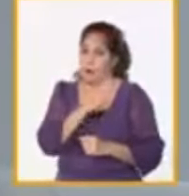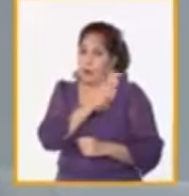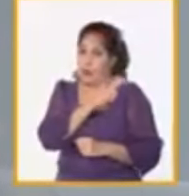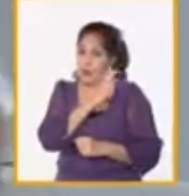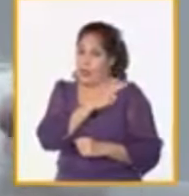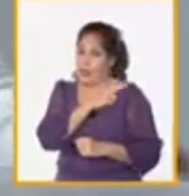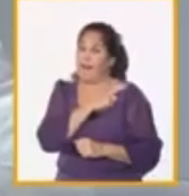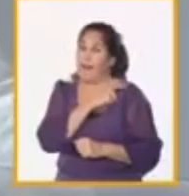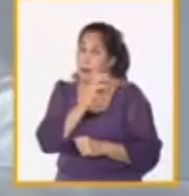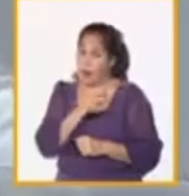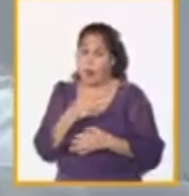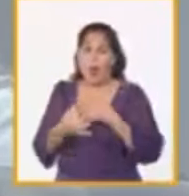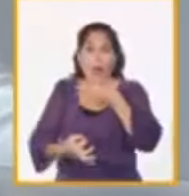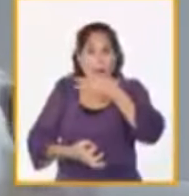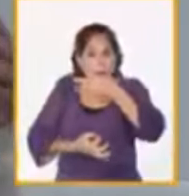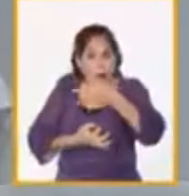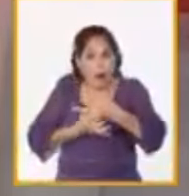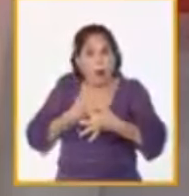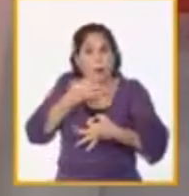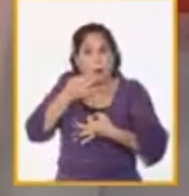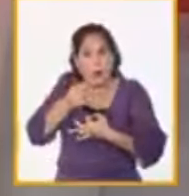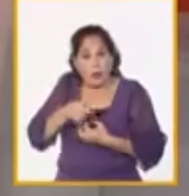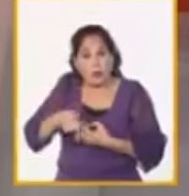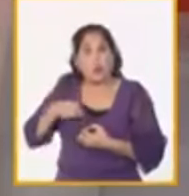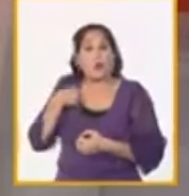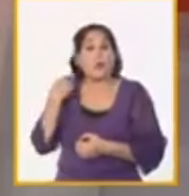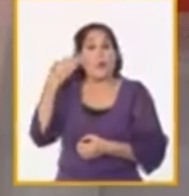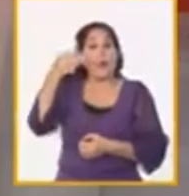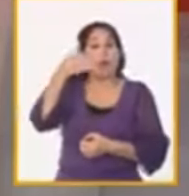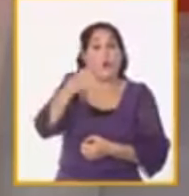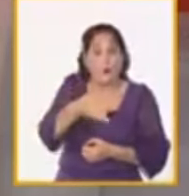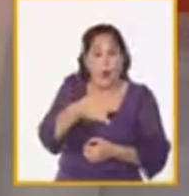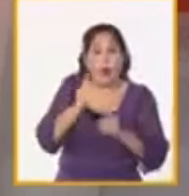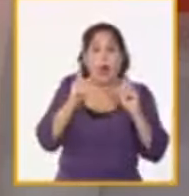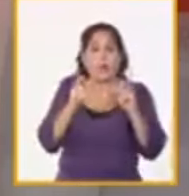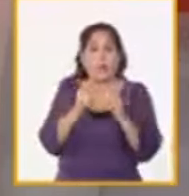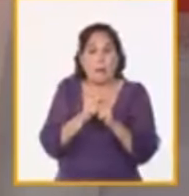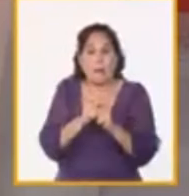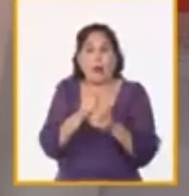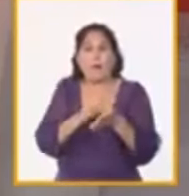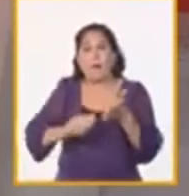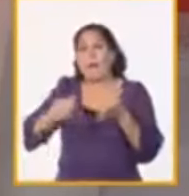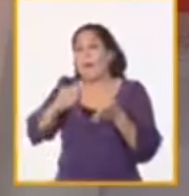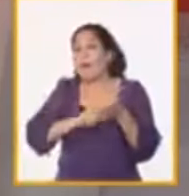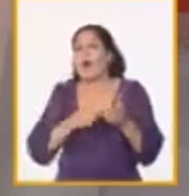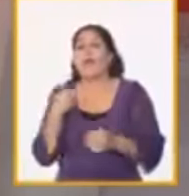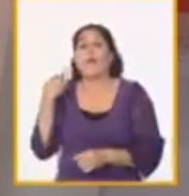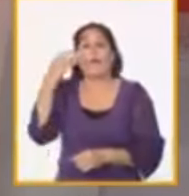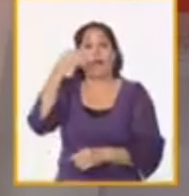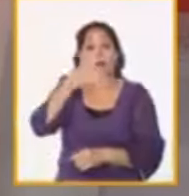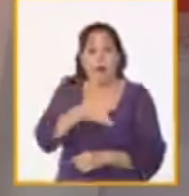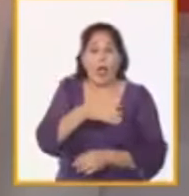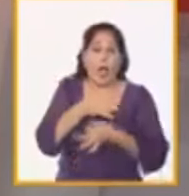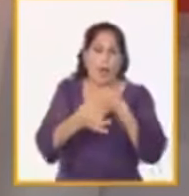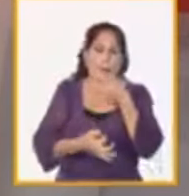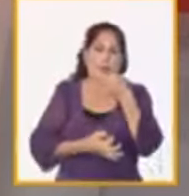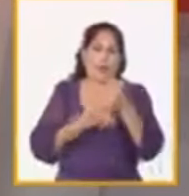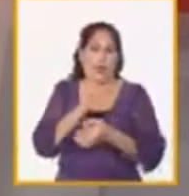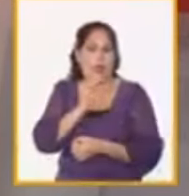como mismo nosotros estamos en la mesa redonda explicándolo, vayan a las rendiciones de cuentas y no pueden faltar en aquellas rendiciones de cuentas donde el